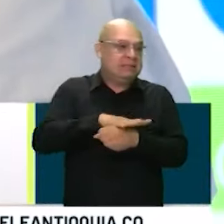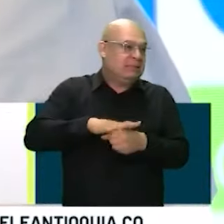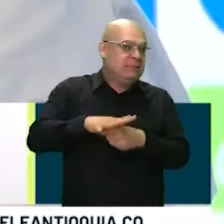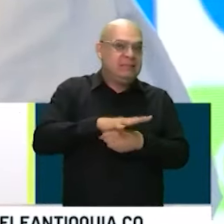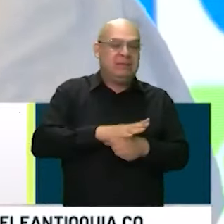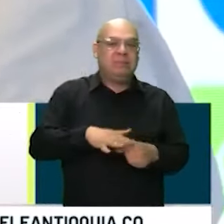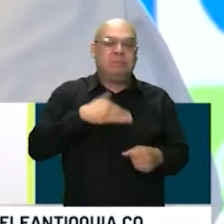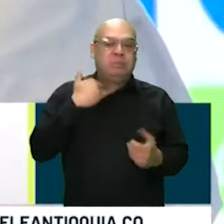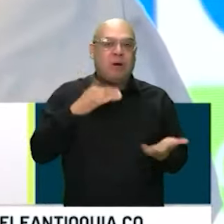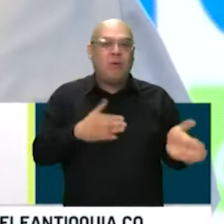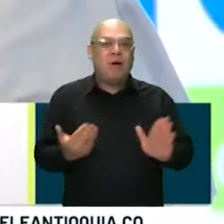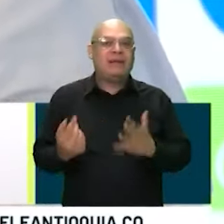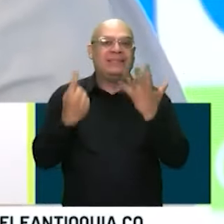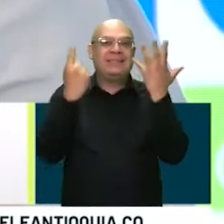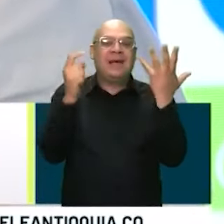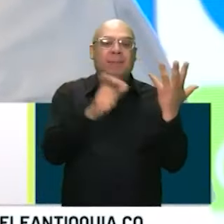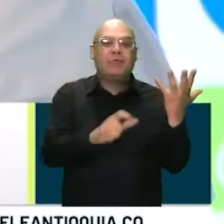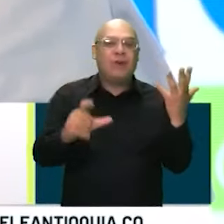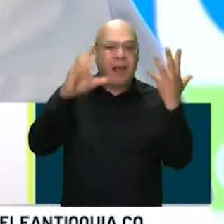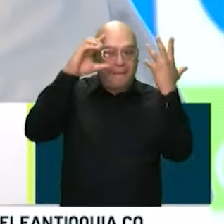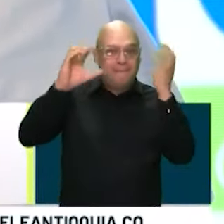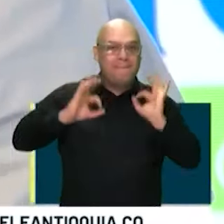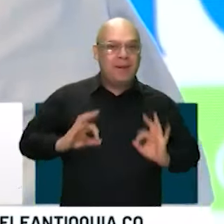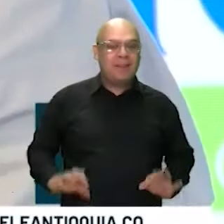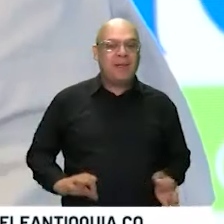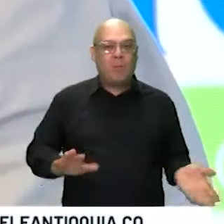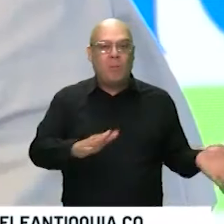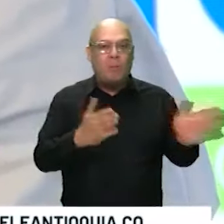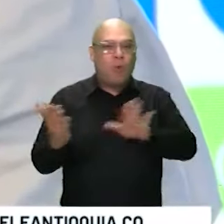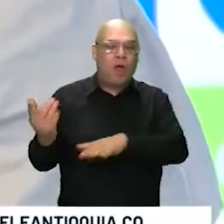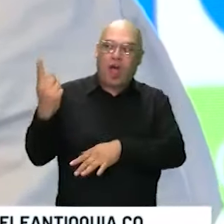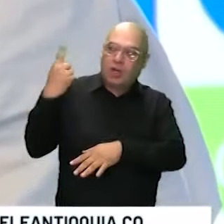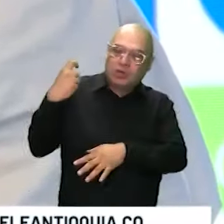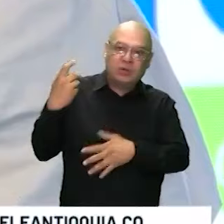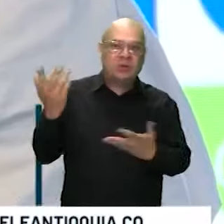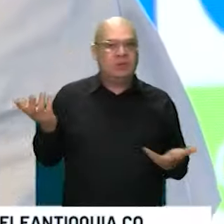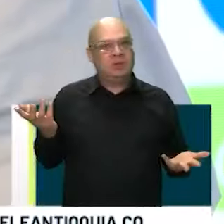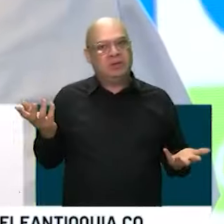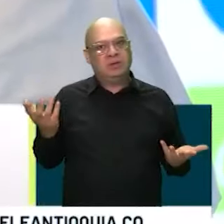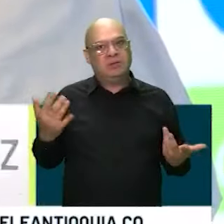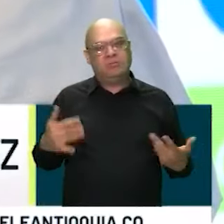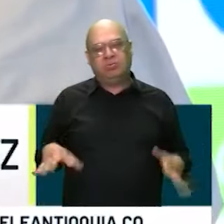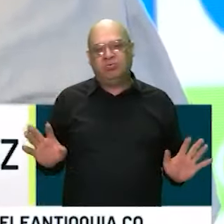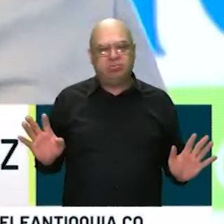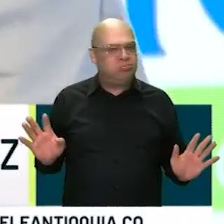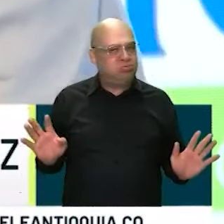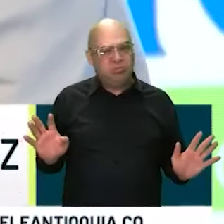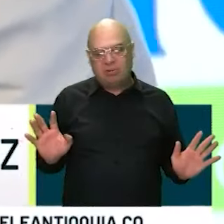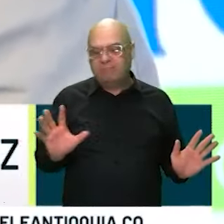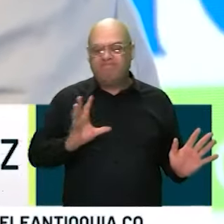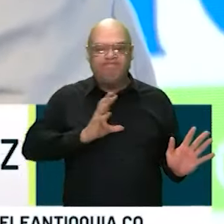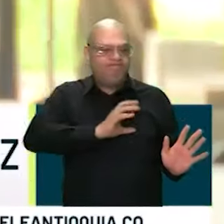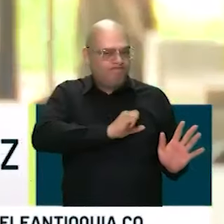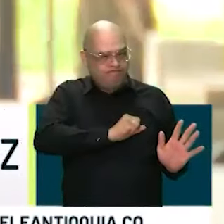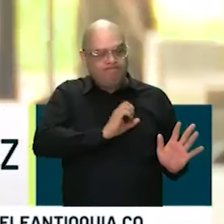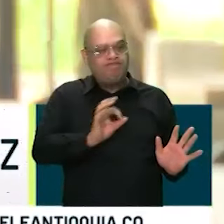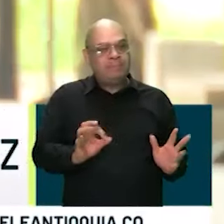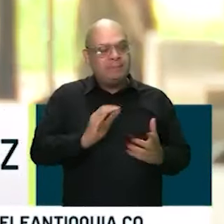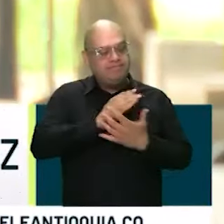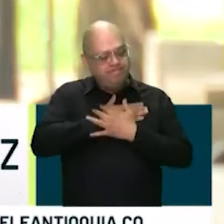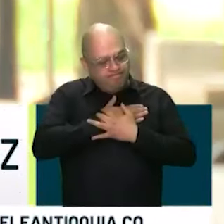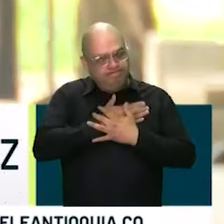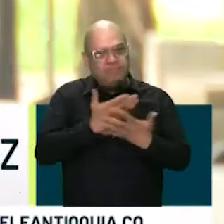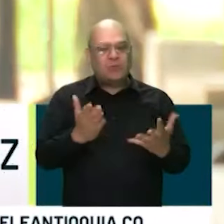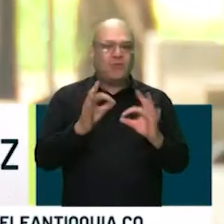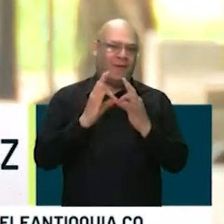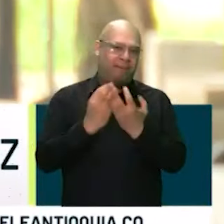6 militares que perdieron la vida, 6 de nuestros soldados, que lamentamos y expresamos nuestra solidaridad. De